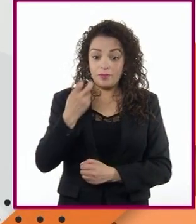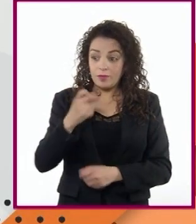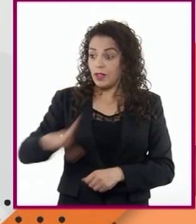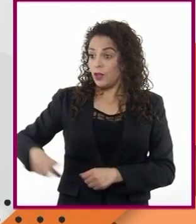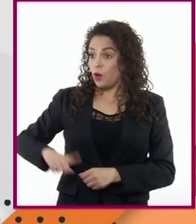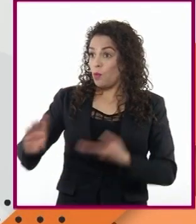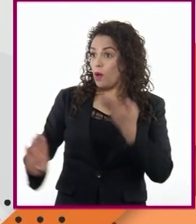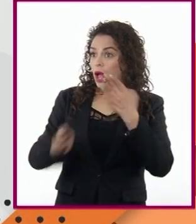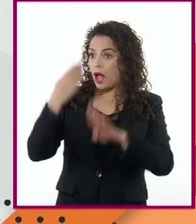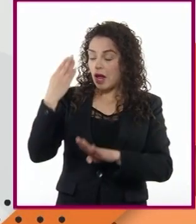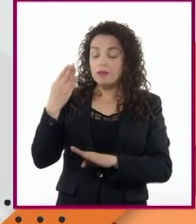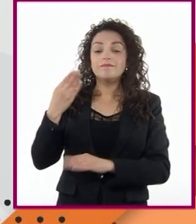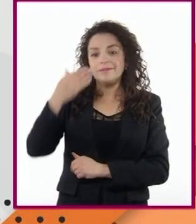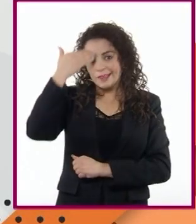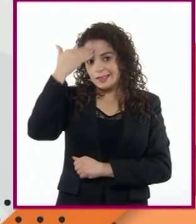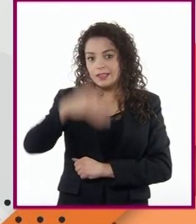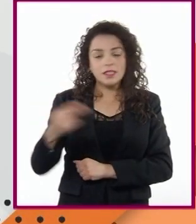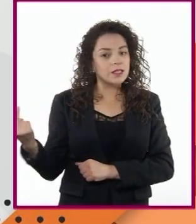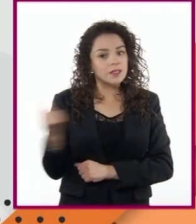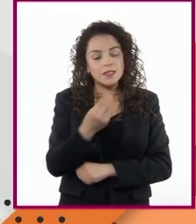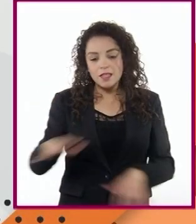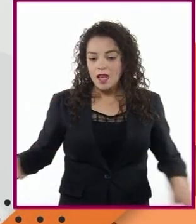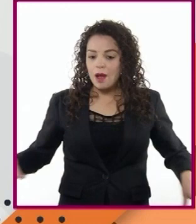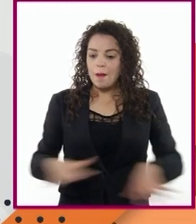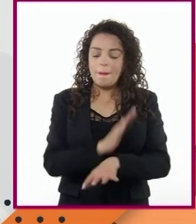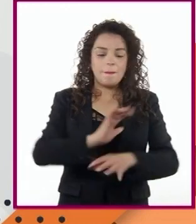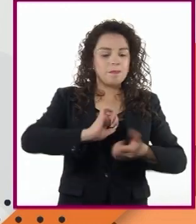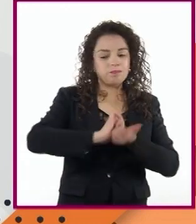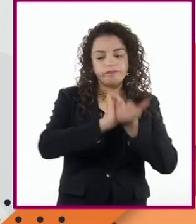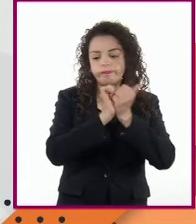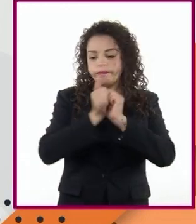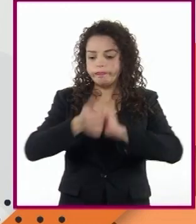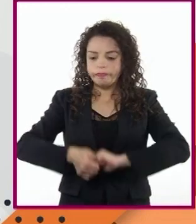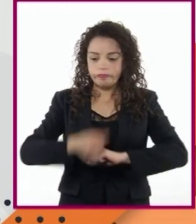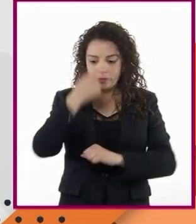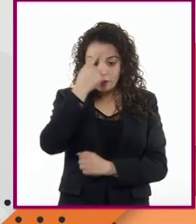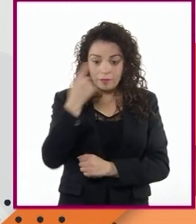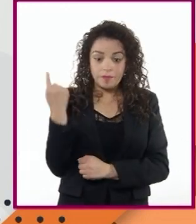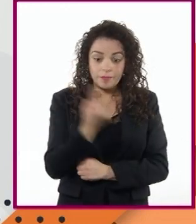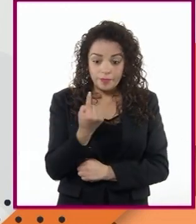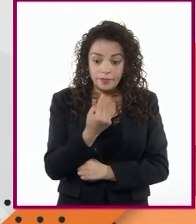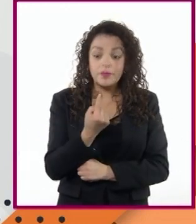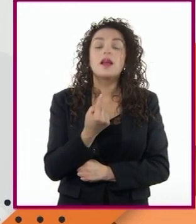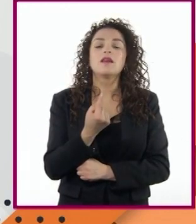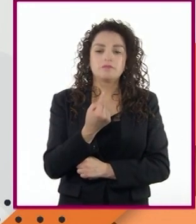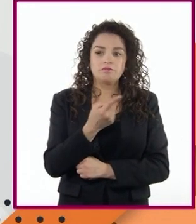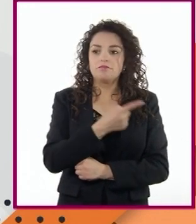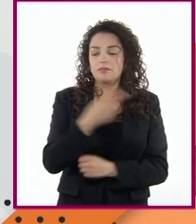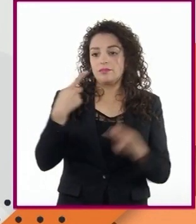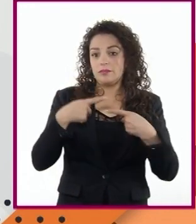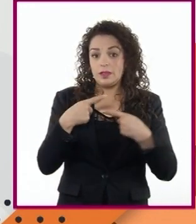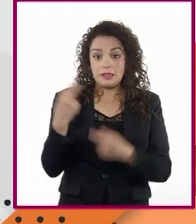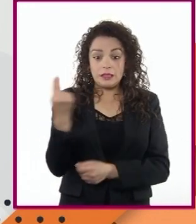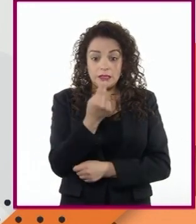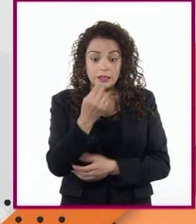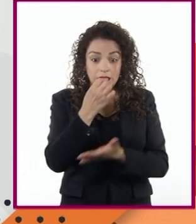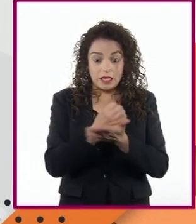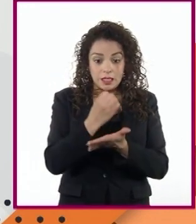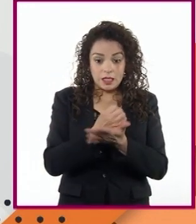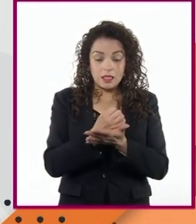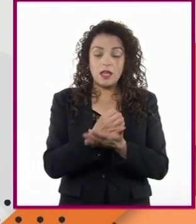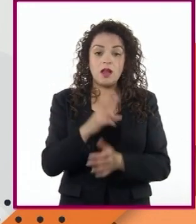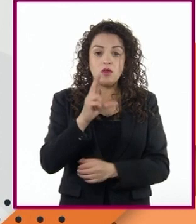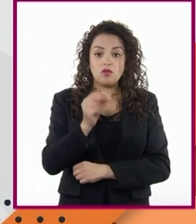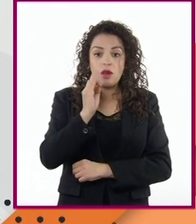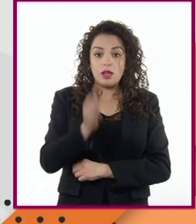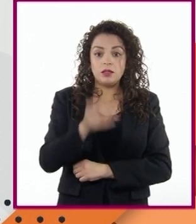muy conscientes de la necesidad de transformar esta situación para que las necesidades económicas de las personas no las llevasen a incorporarse